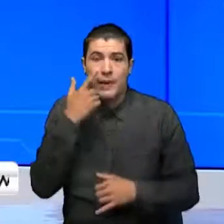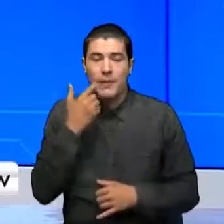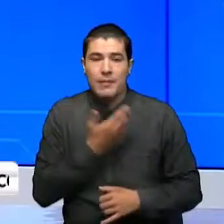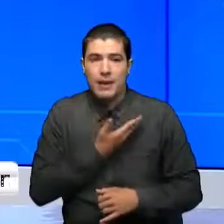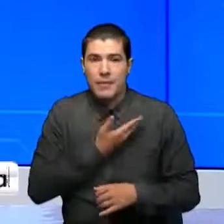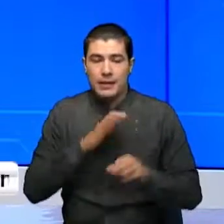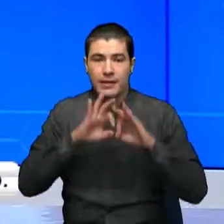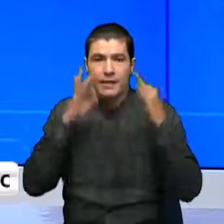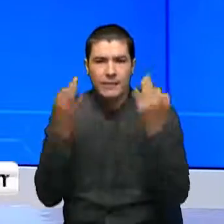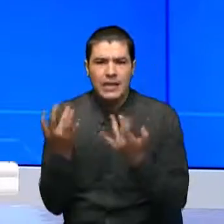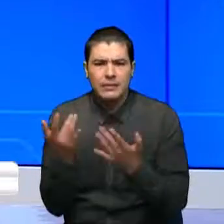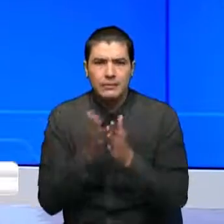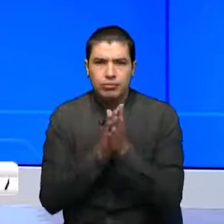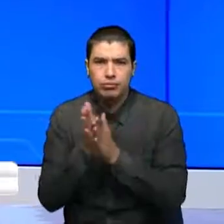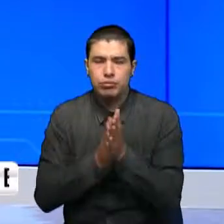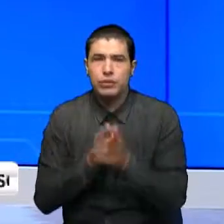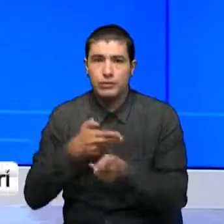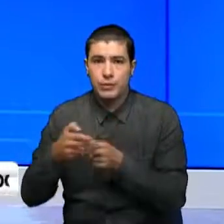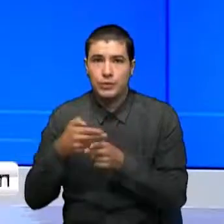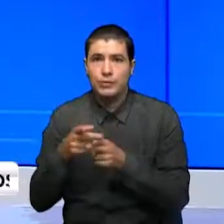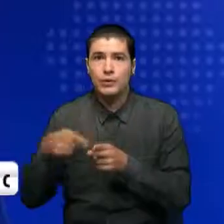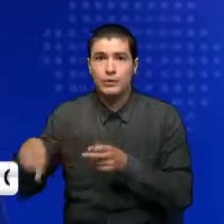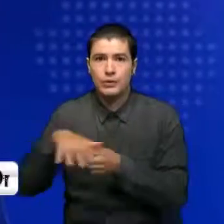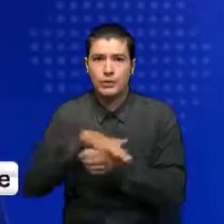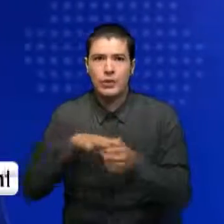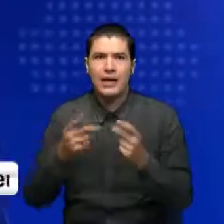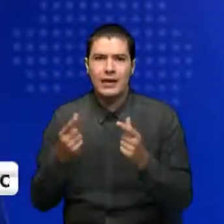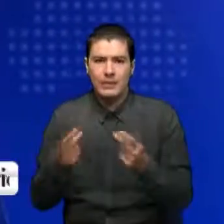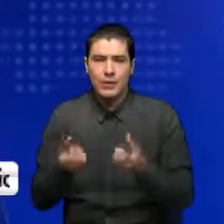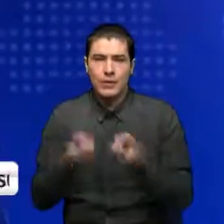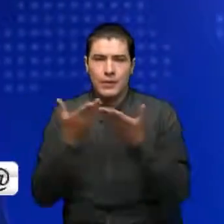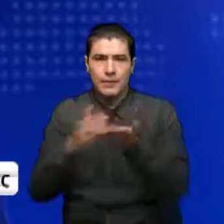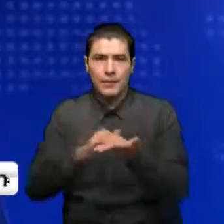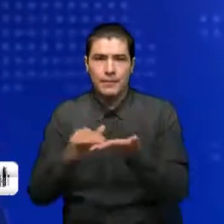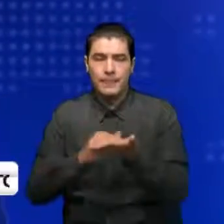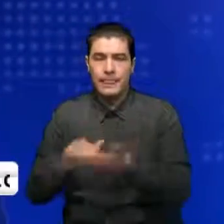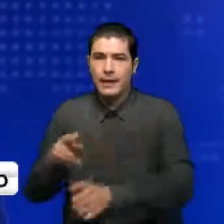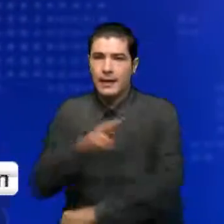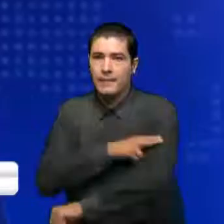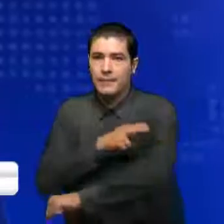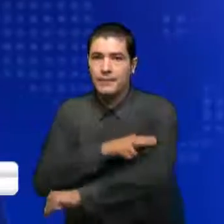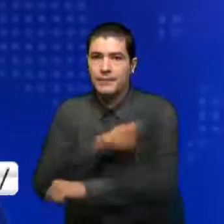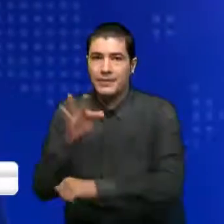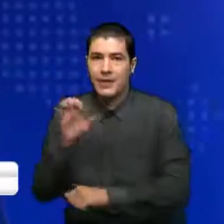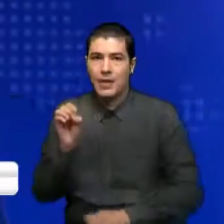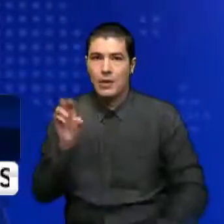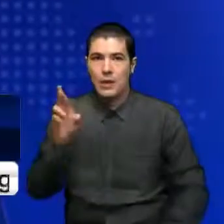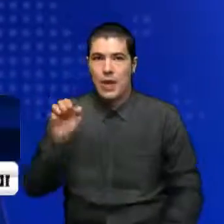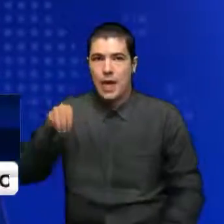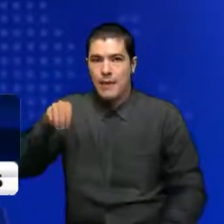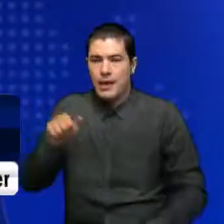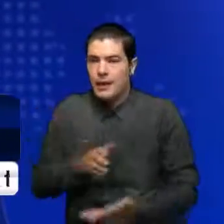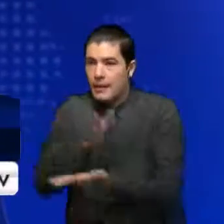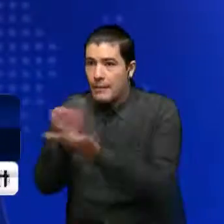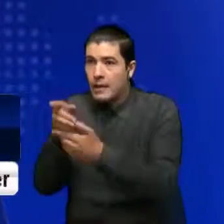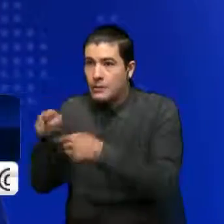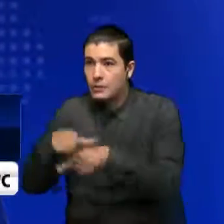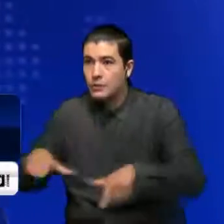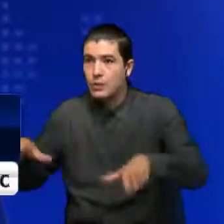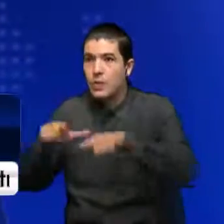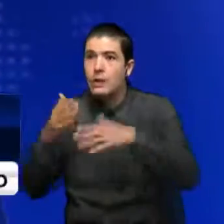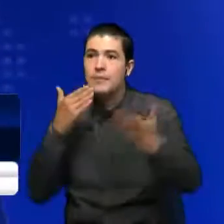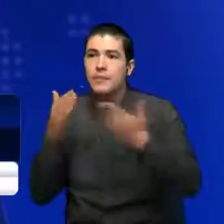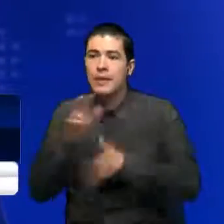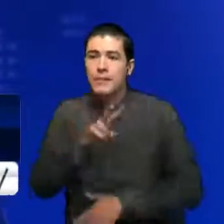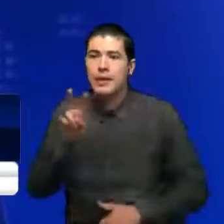la situación puede resolverse a la mayor brevedad la personería de teorama llegó a la vereda la cristalina y evidenció que 27 niños